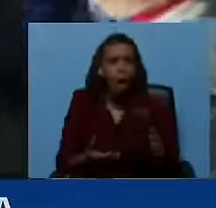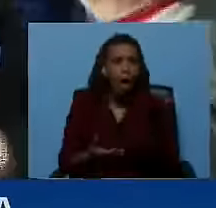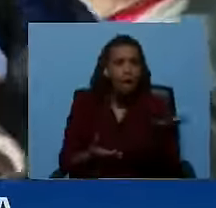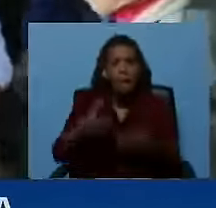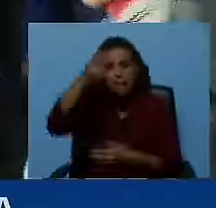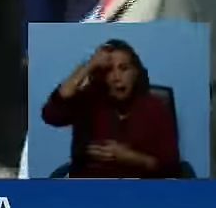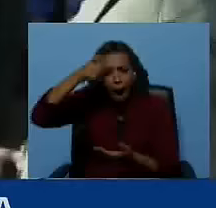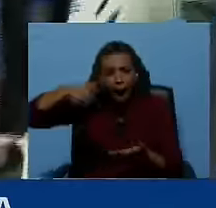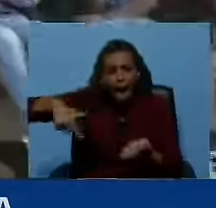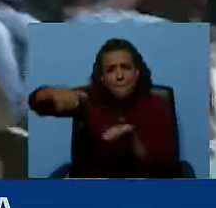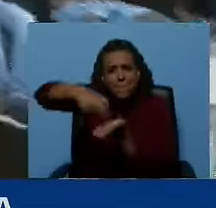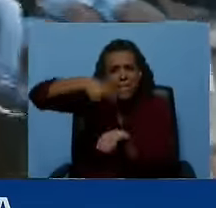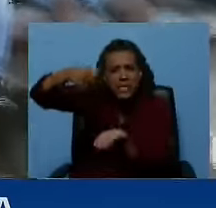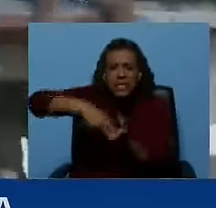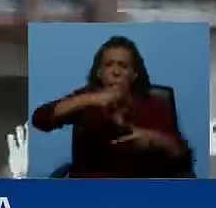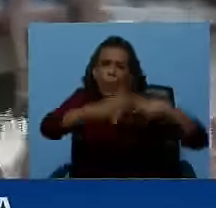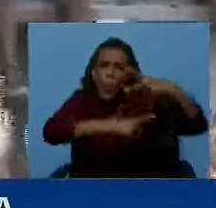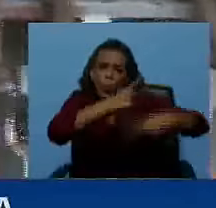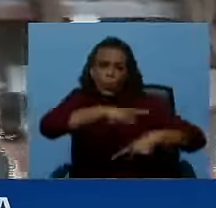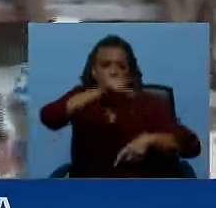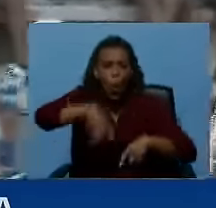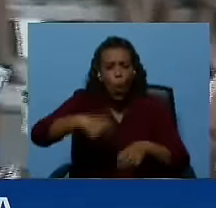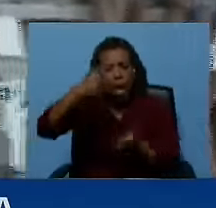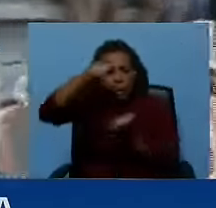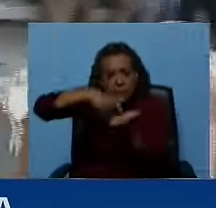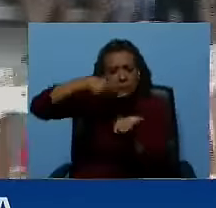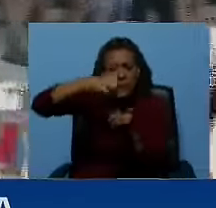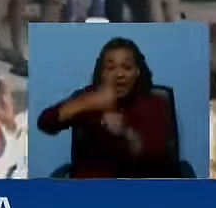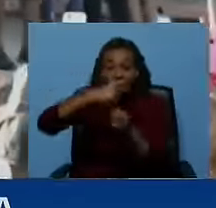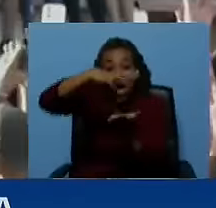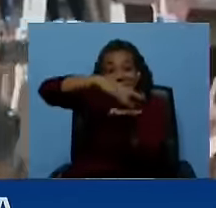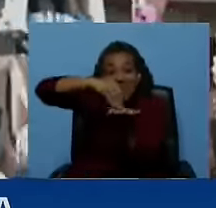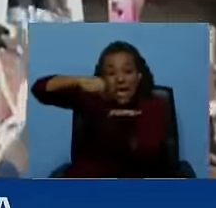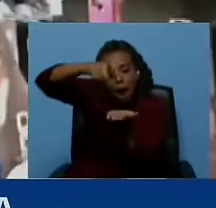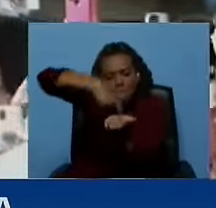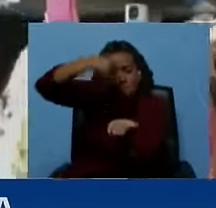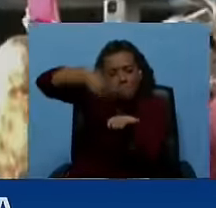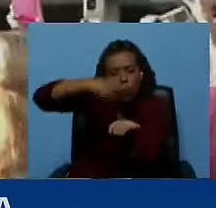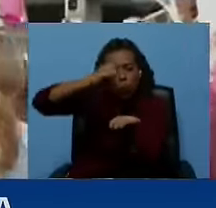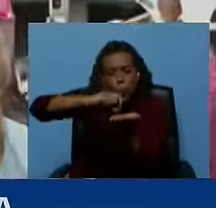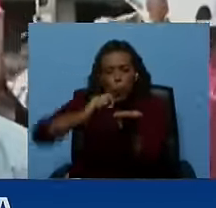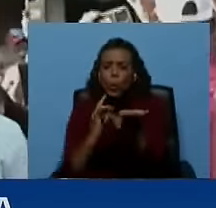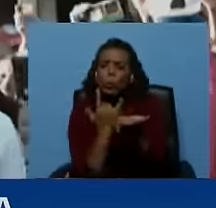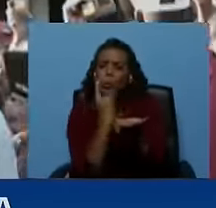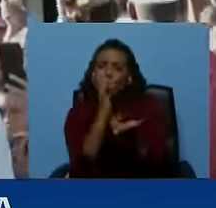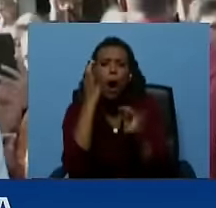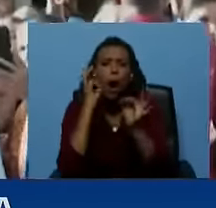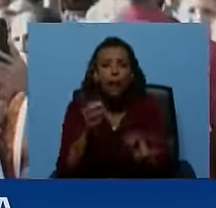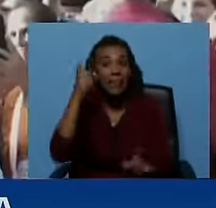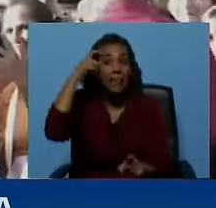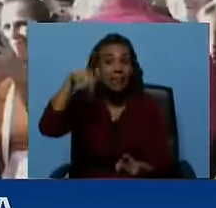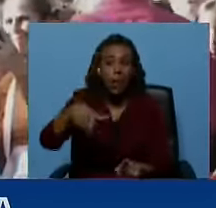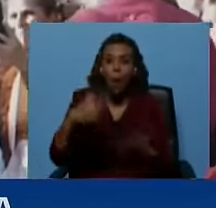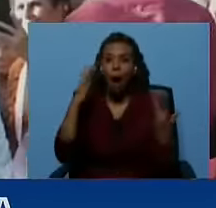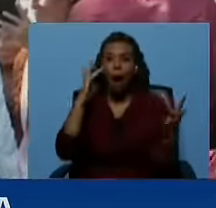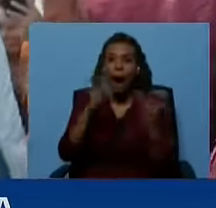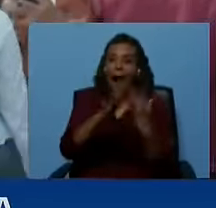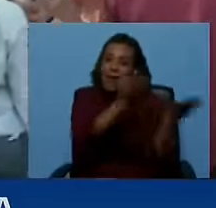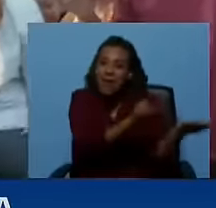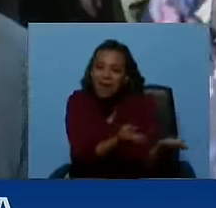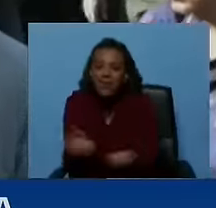campesinos los productores los agricultores que el día de hoy están